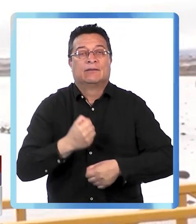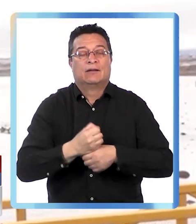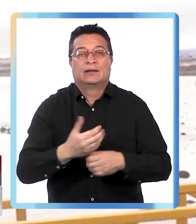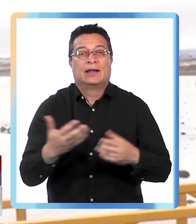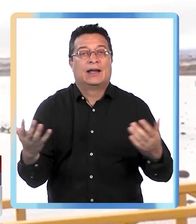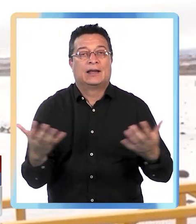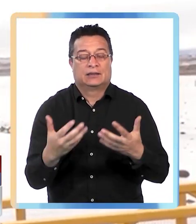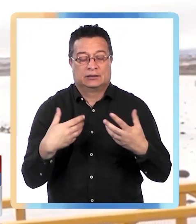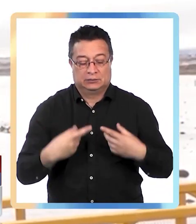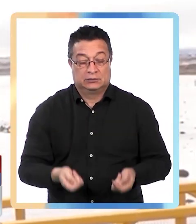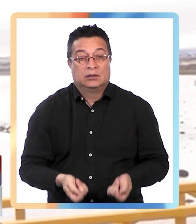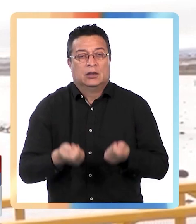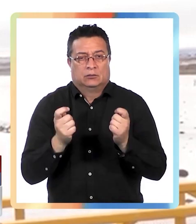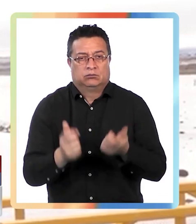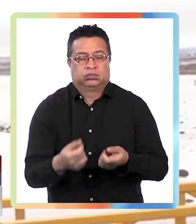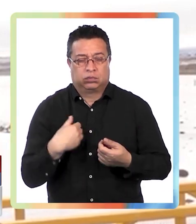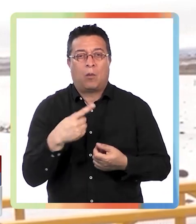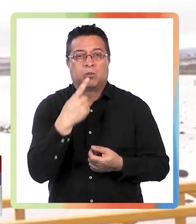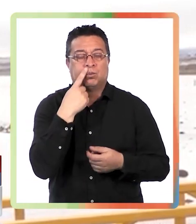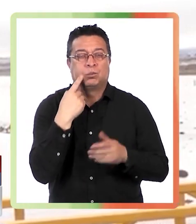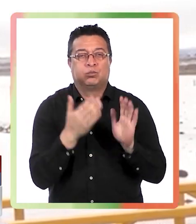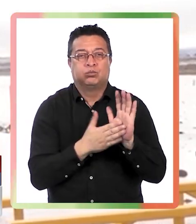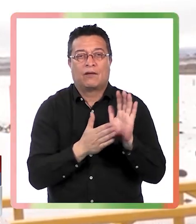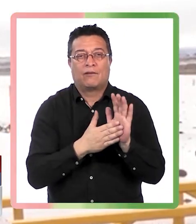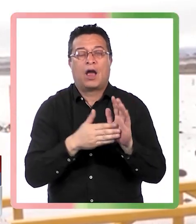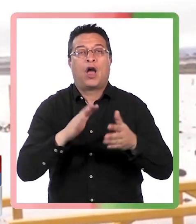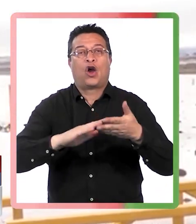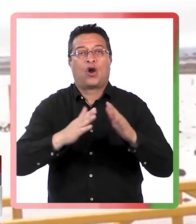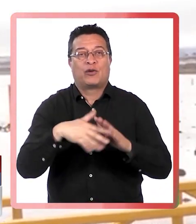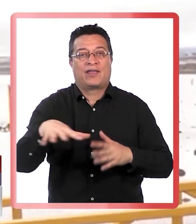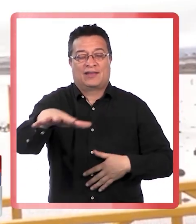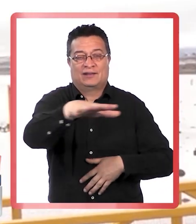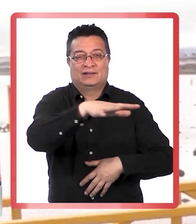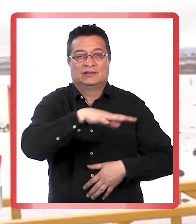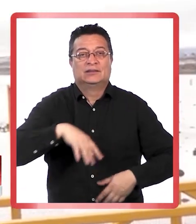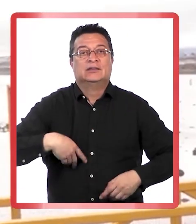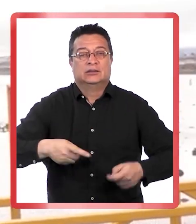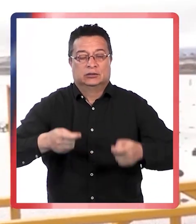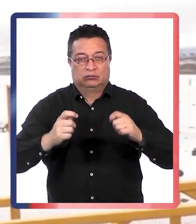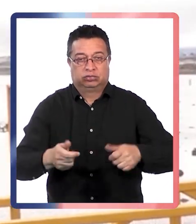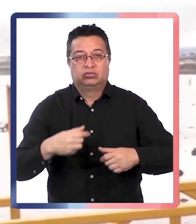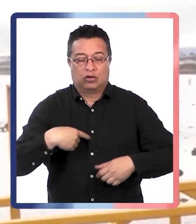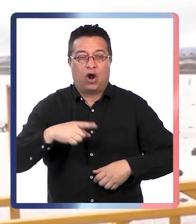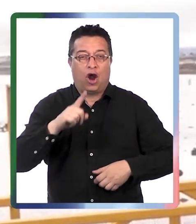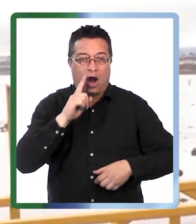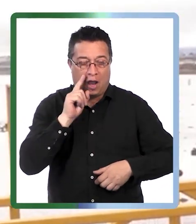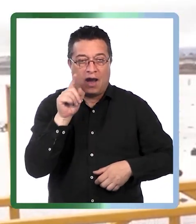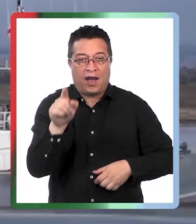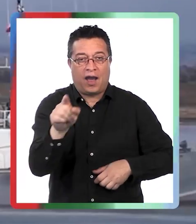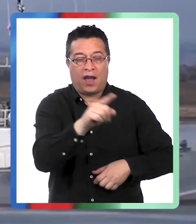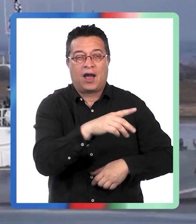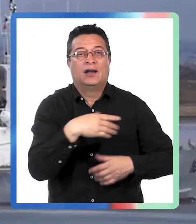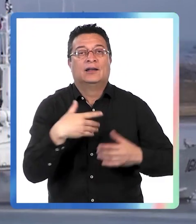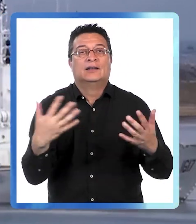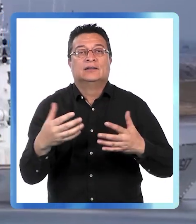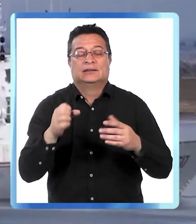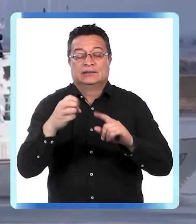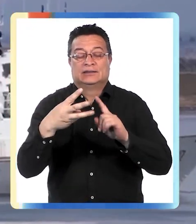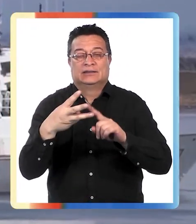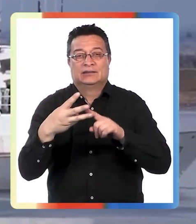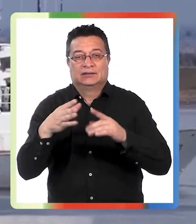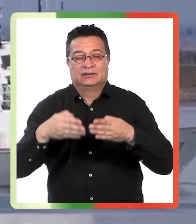de las capacidades, es tratar de mostrarle a la comunidad de Puerto Natales las capacidades que cuenta los medios de la tercera zona